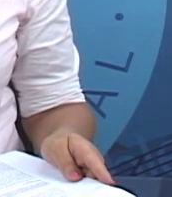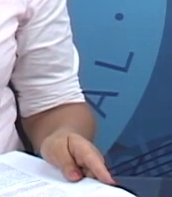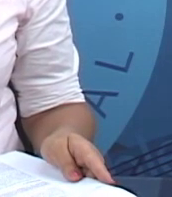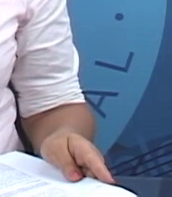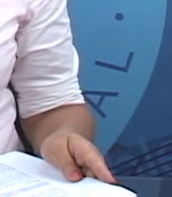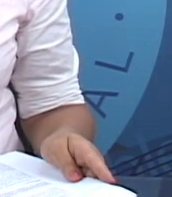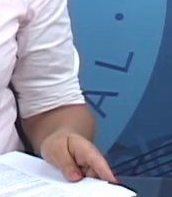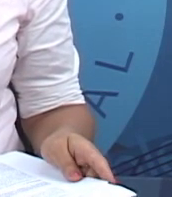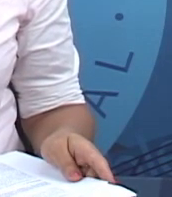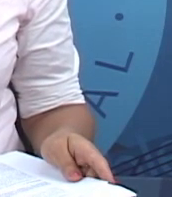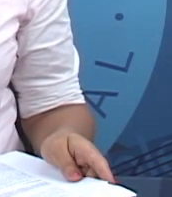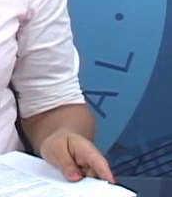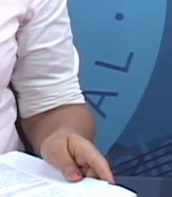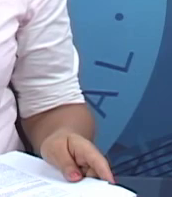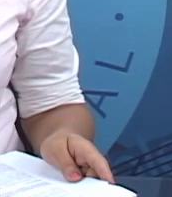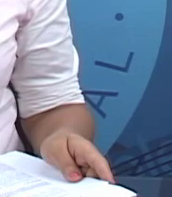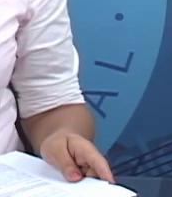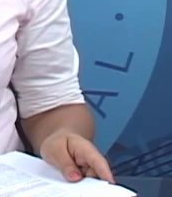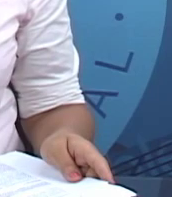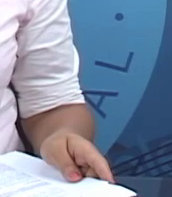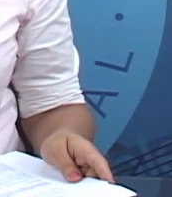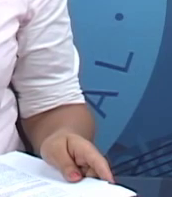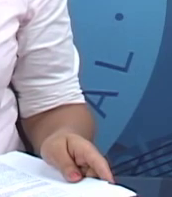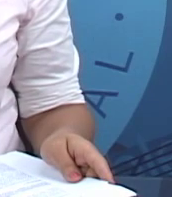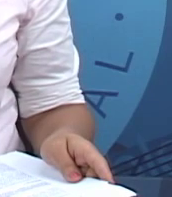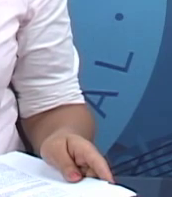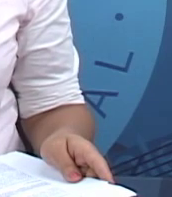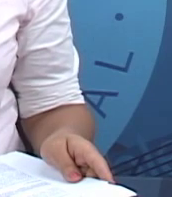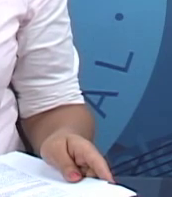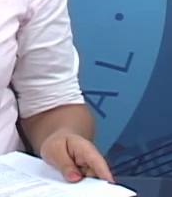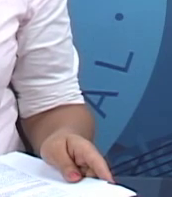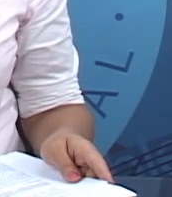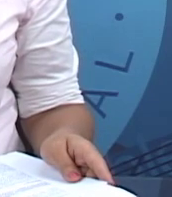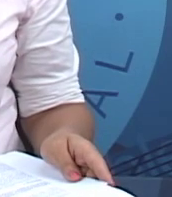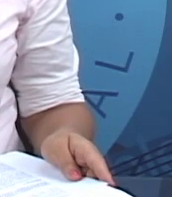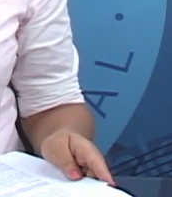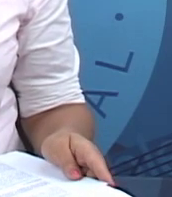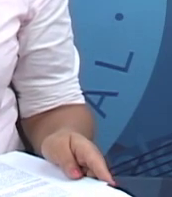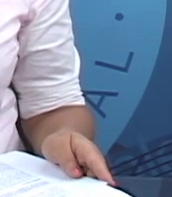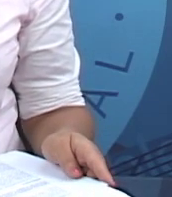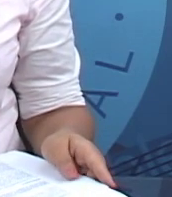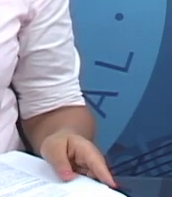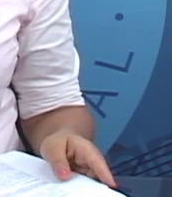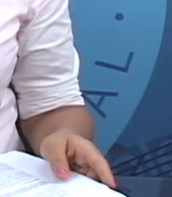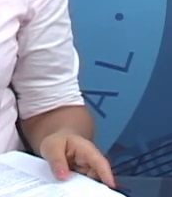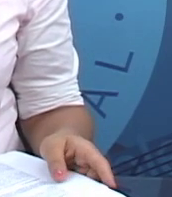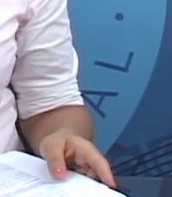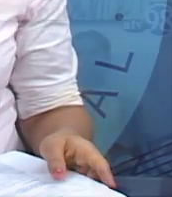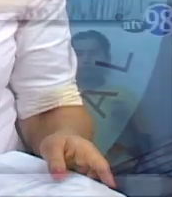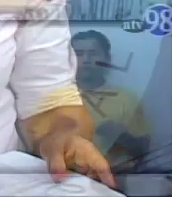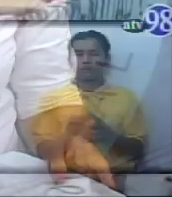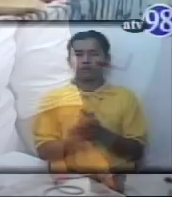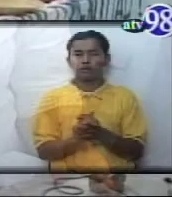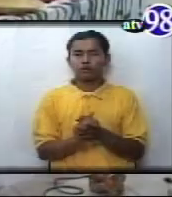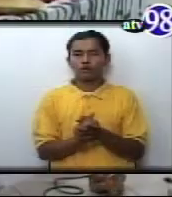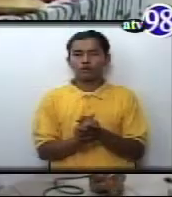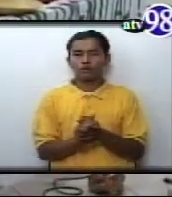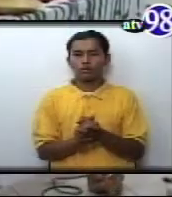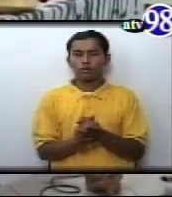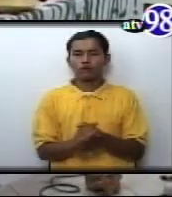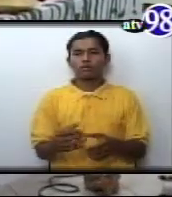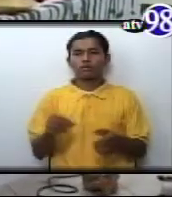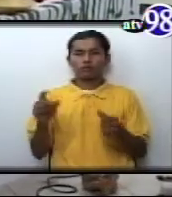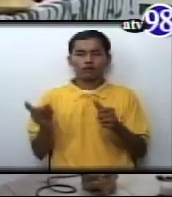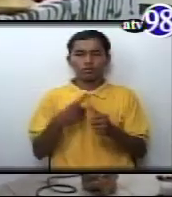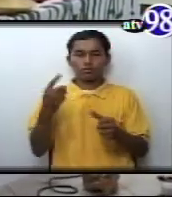Hugo Tinoco, jefe de la bancada de la Alianza Movimiento Renovador Sandinista. Este es el reporte.